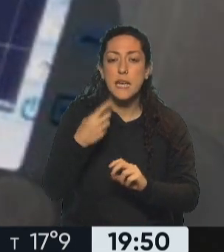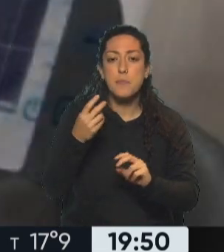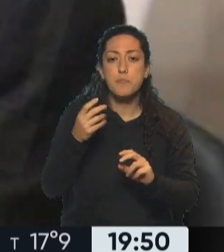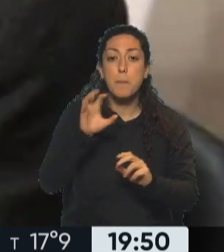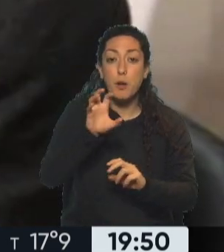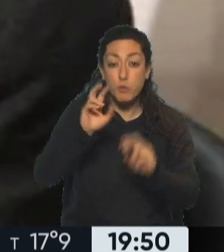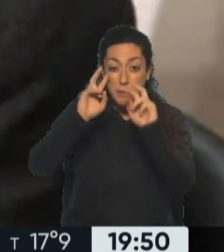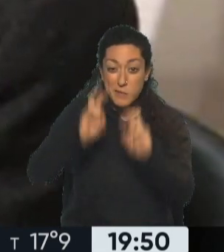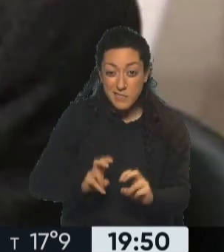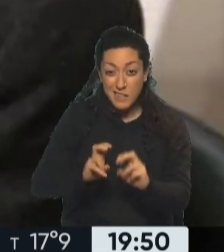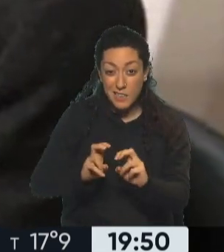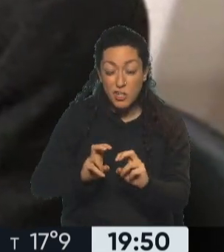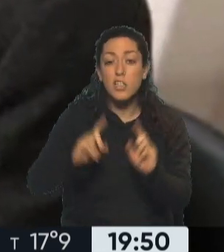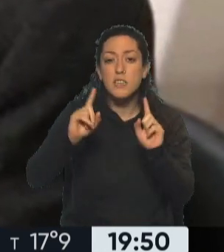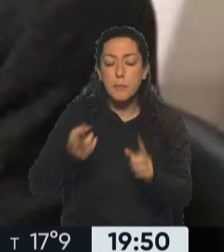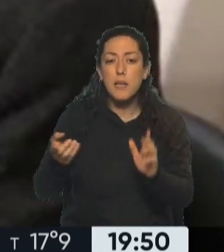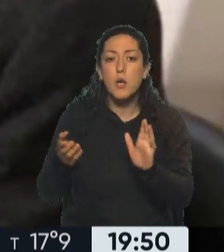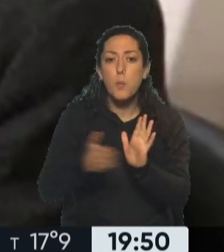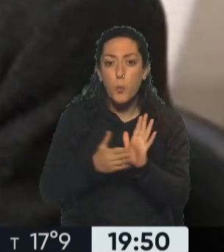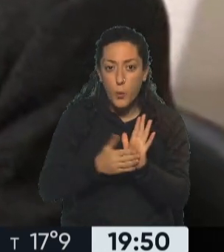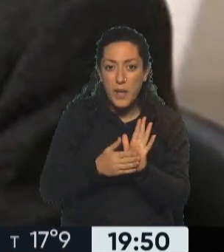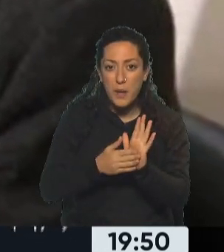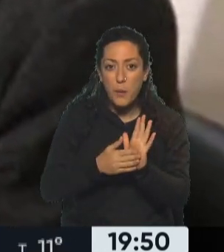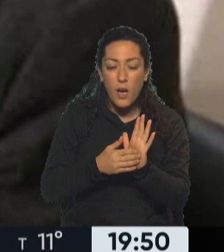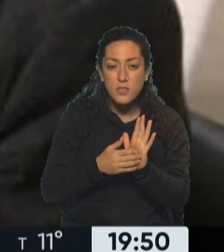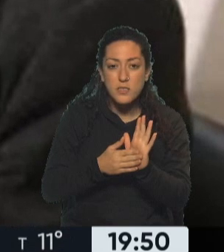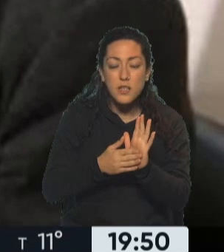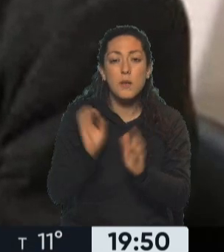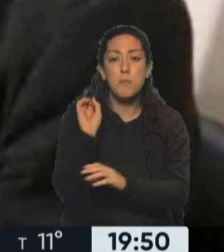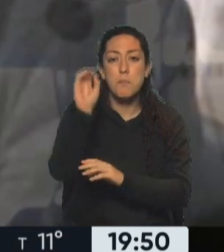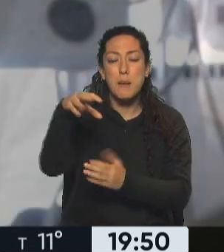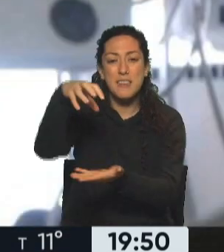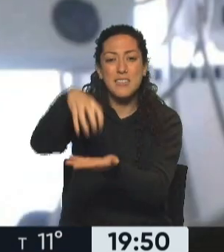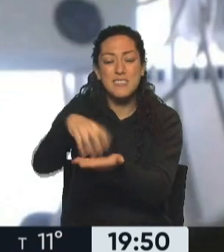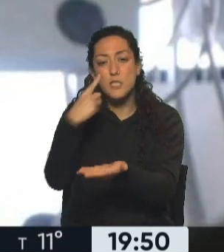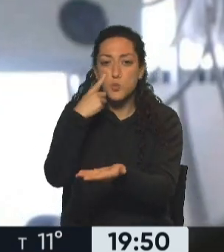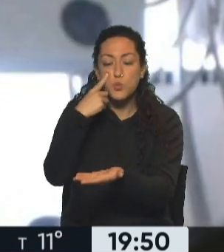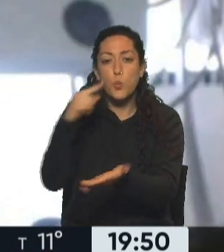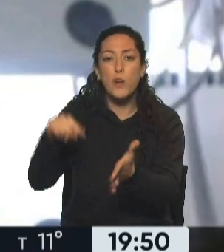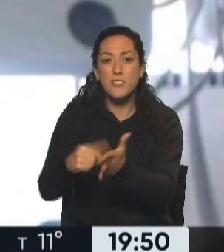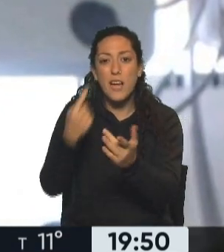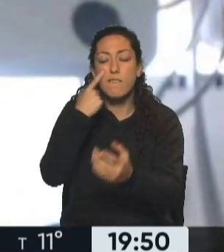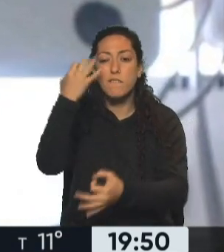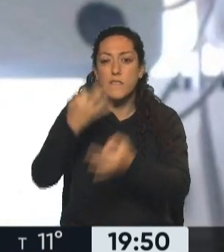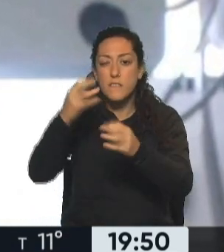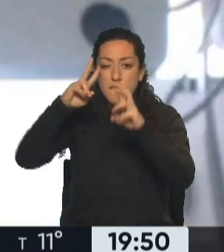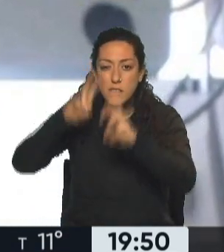provincia, se enviaron muestras al Instituto Malbrán en Buenos Aires para que se analicen otros posibles gérmenes.